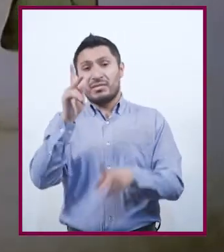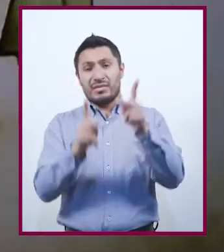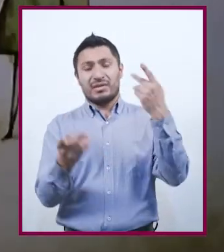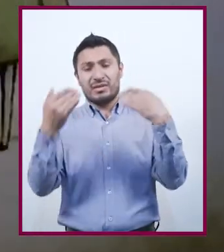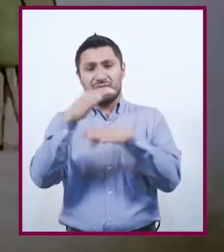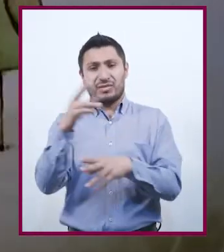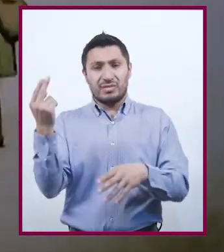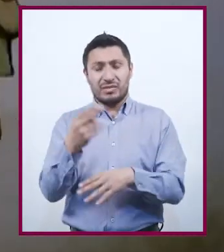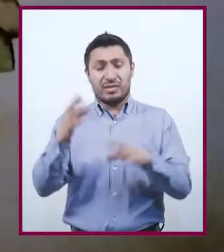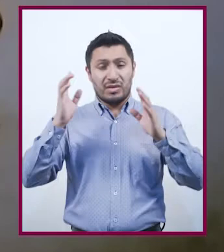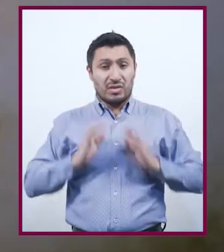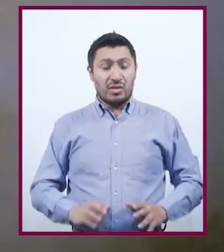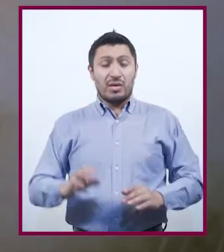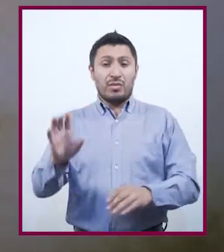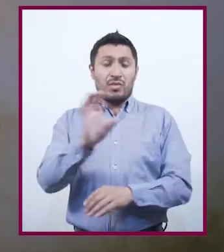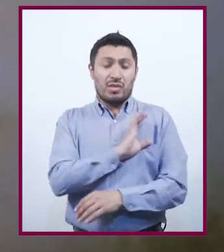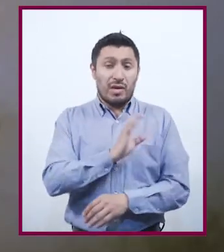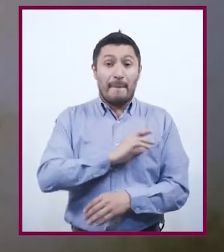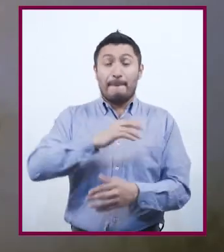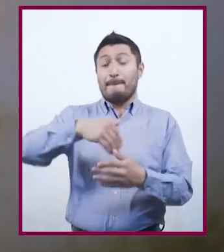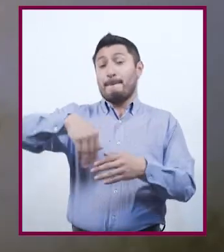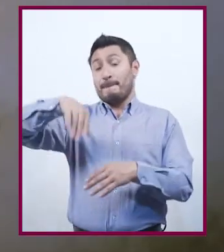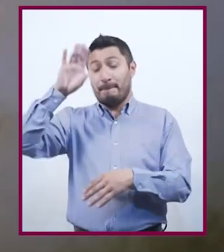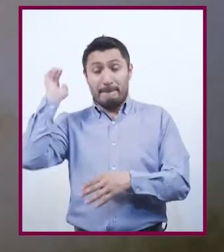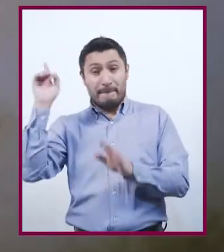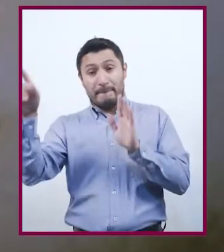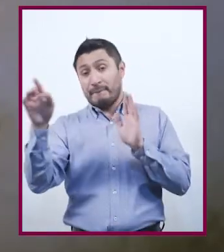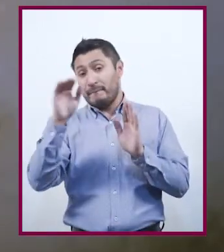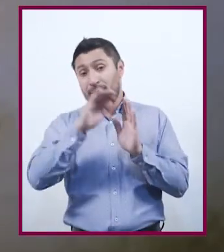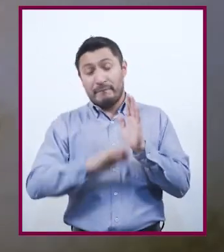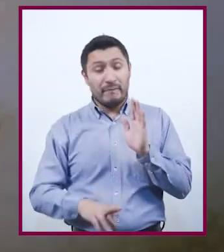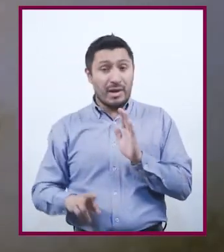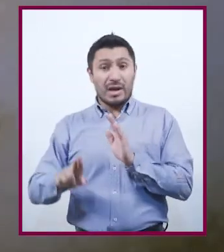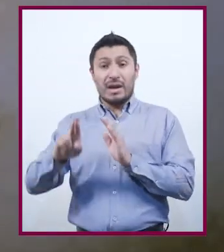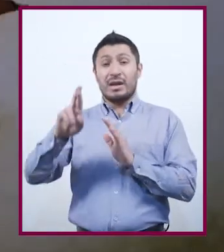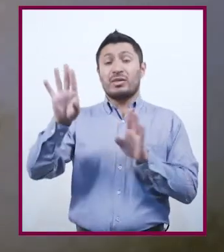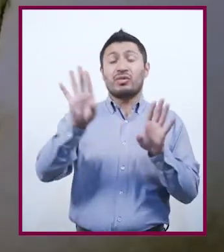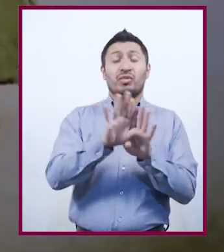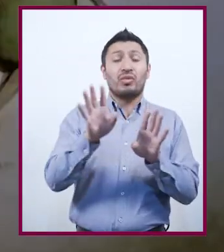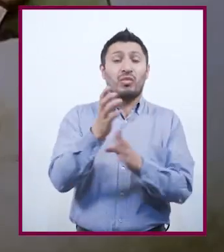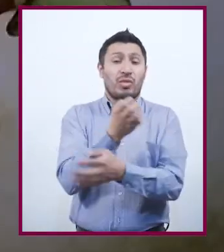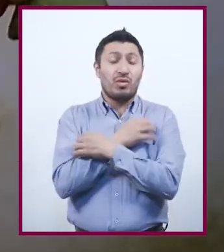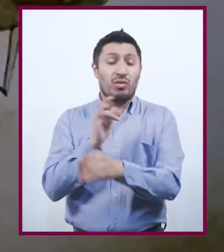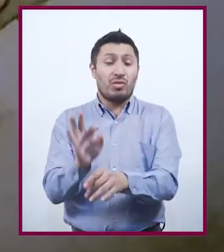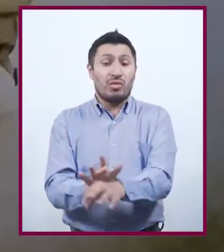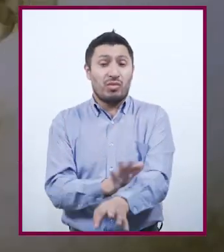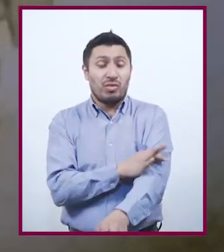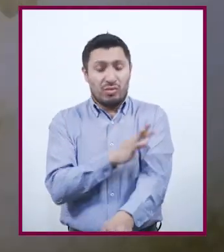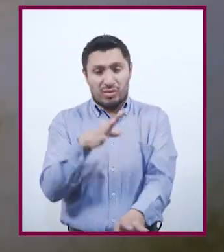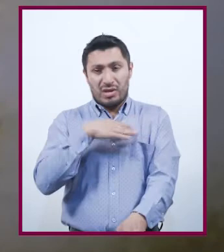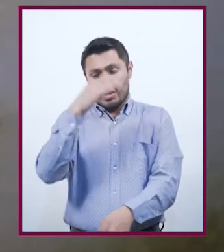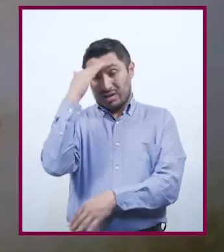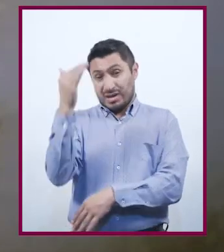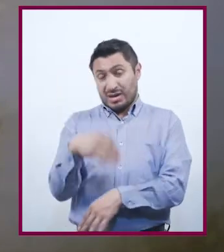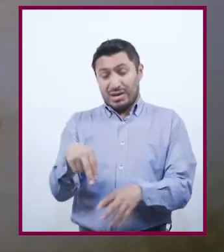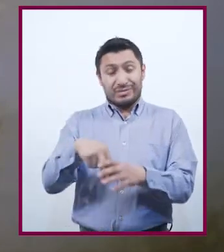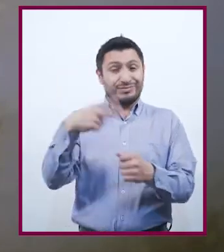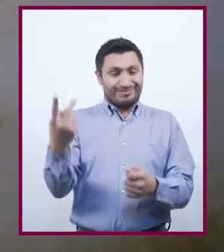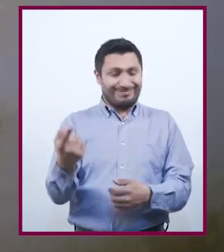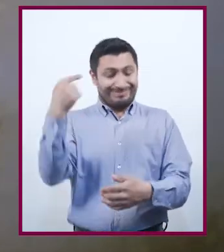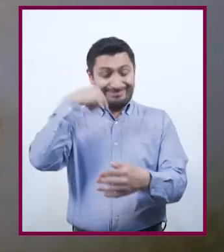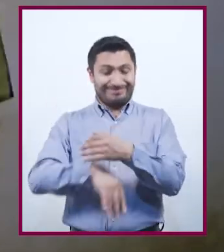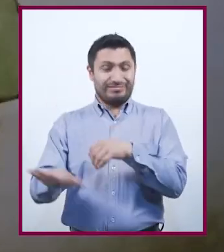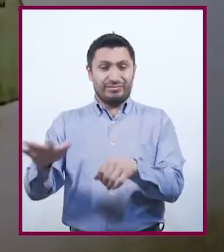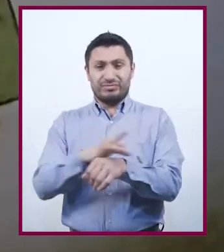las necesidades fisiológicas y afectivas, mucho menos existía una educación emocional. Era como un terrible